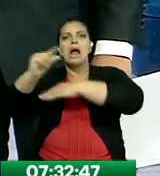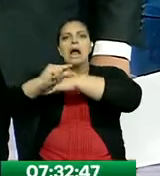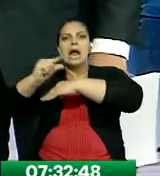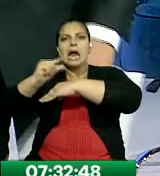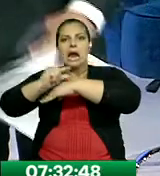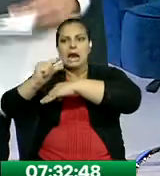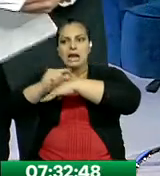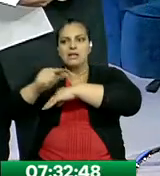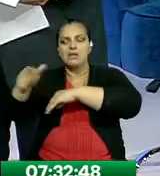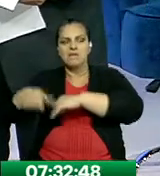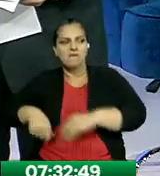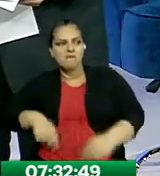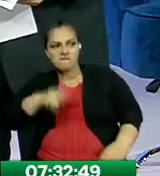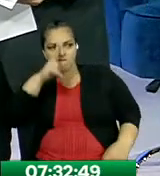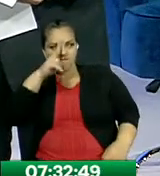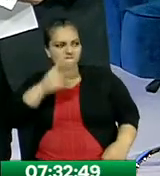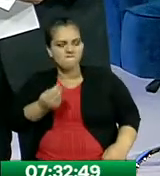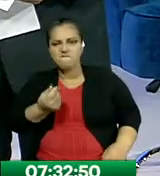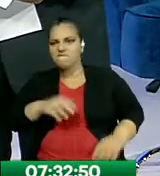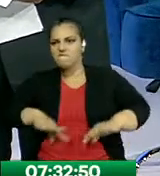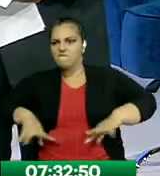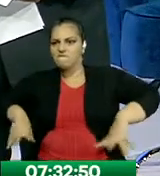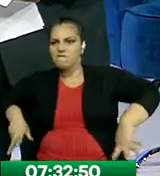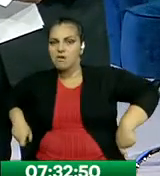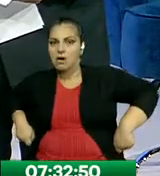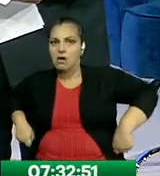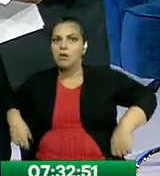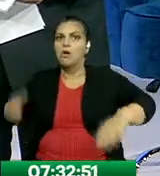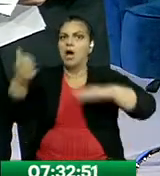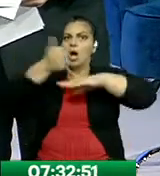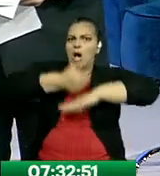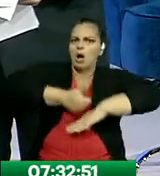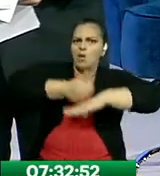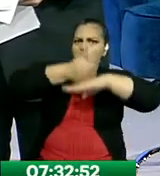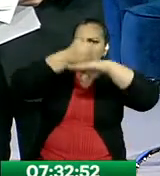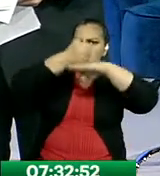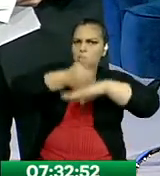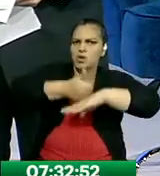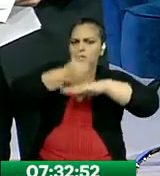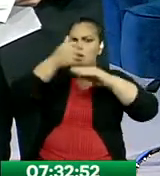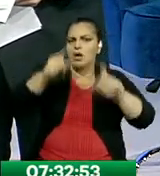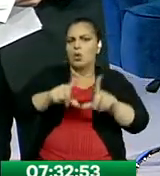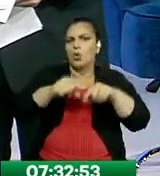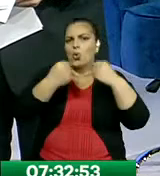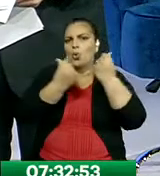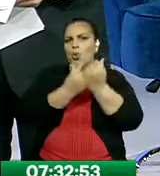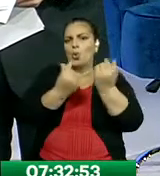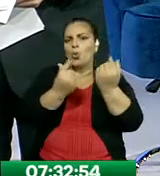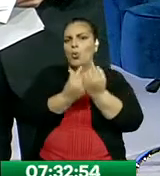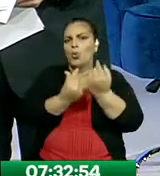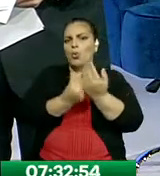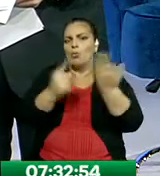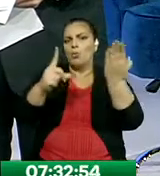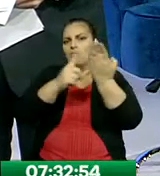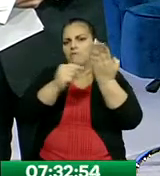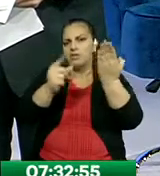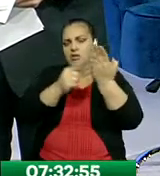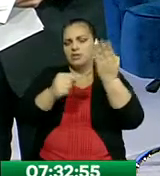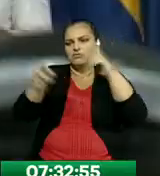La recuperación del dinero se da tras una larga investigación realizada por la Unidad de Análisis